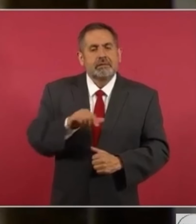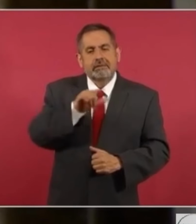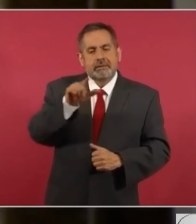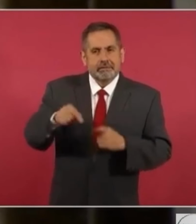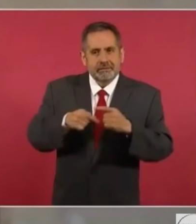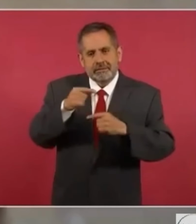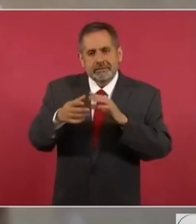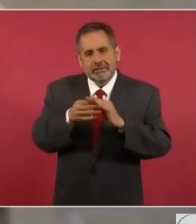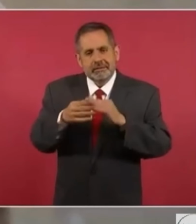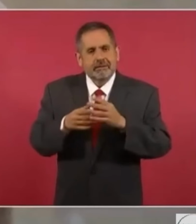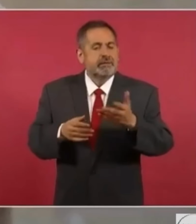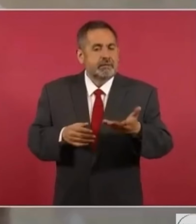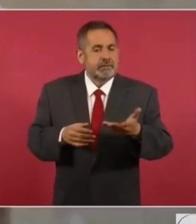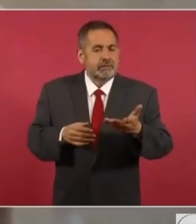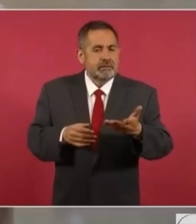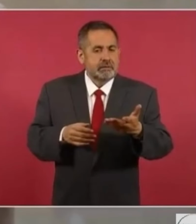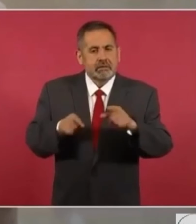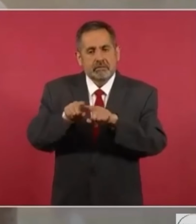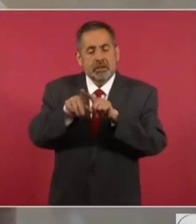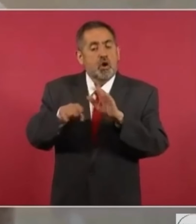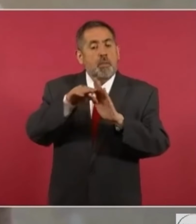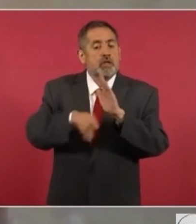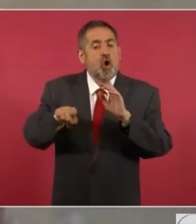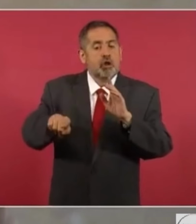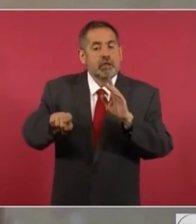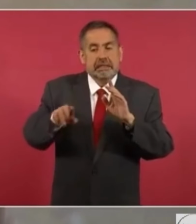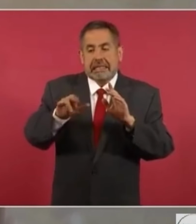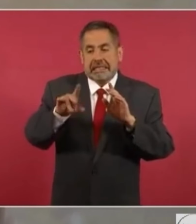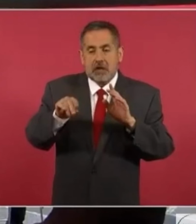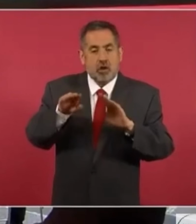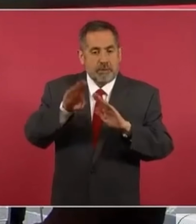Enrique, el hermano menor de Ricardo,